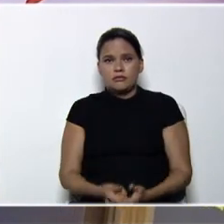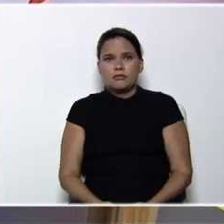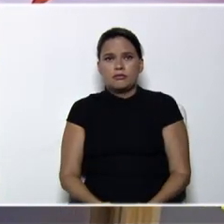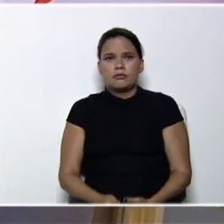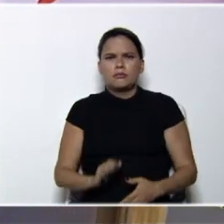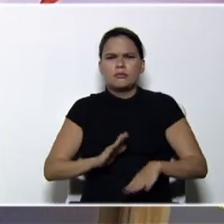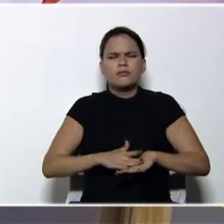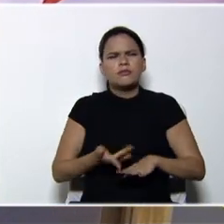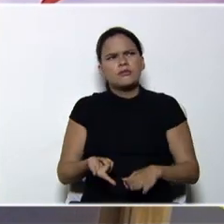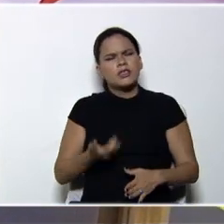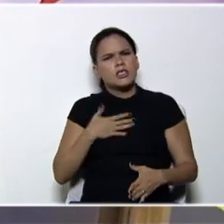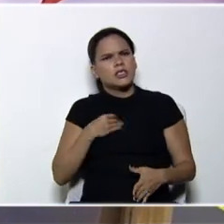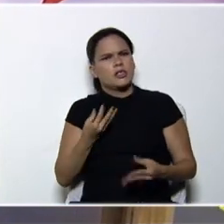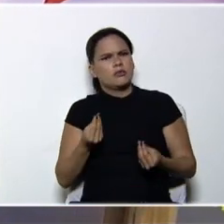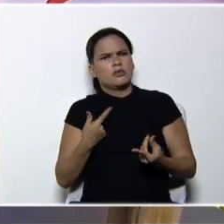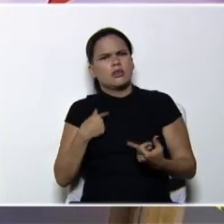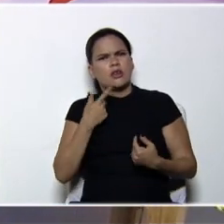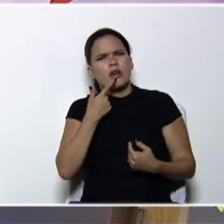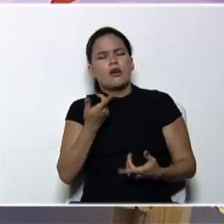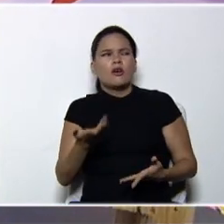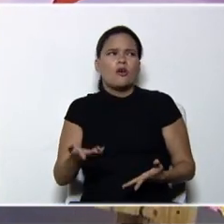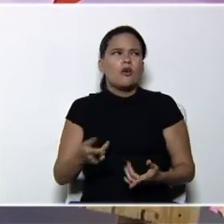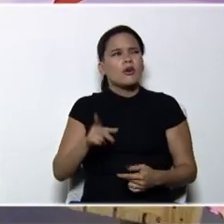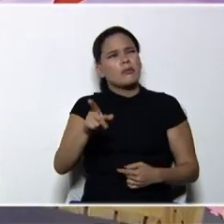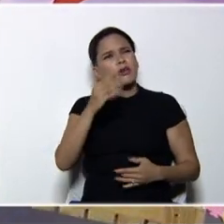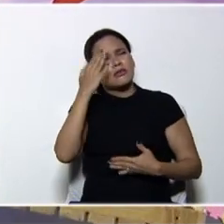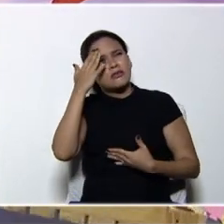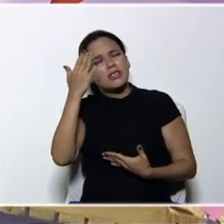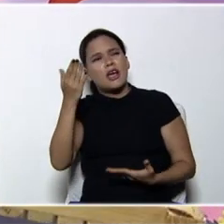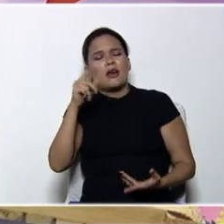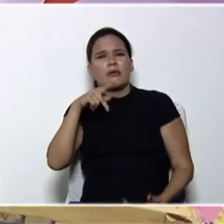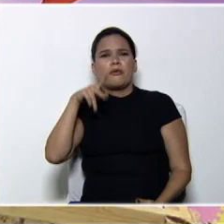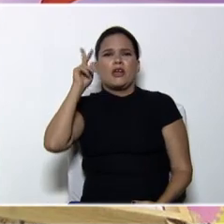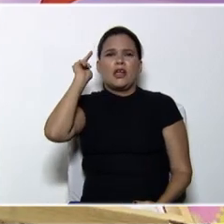quizás muchos me dirán, oye, Reinaldo, pero, sabes, el profe